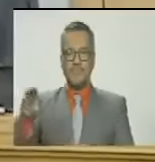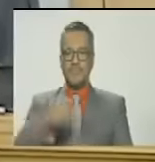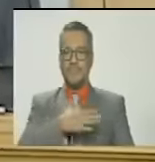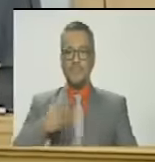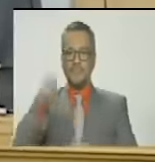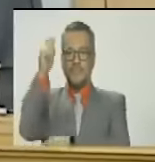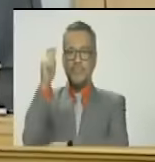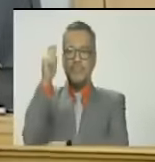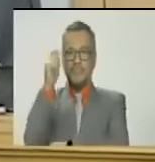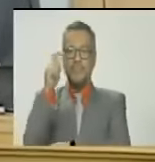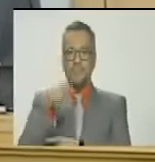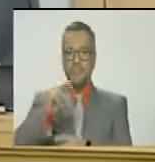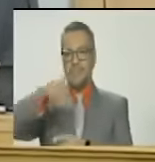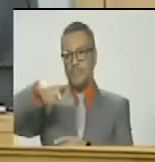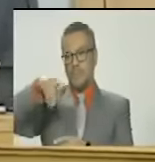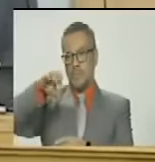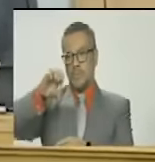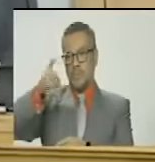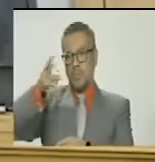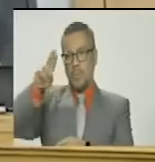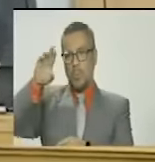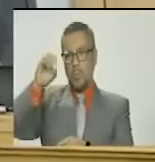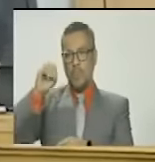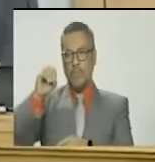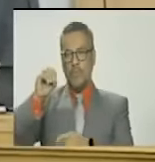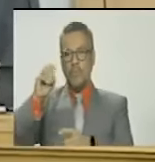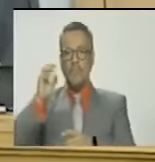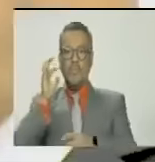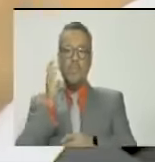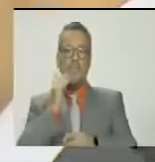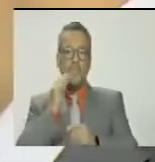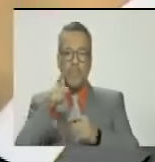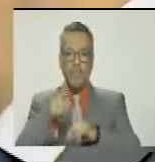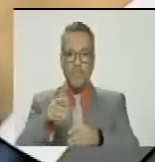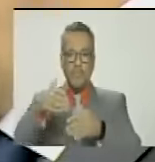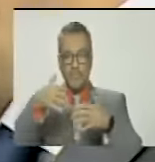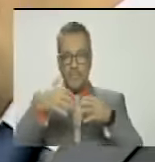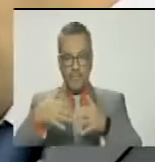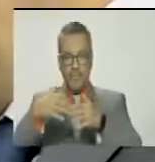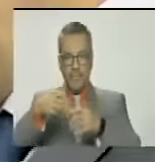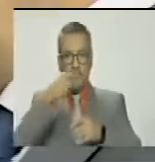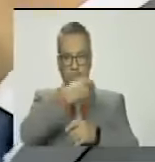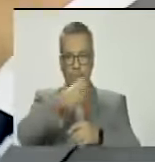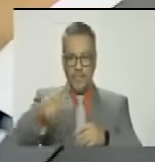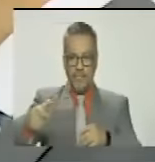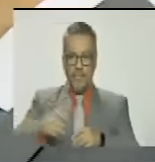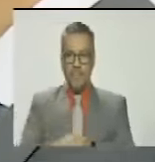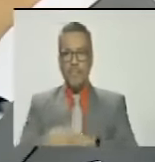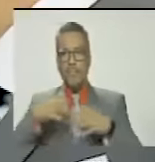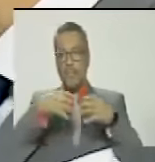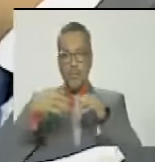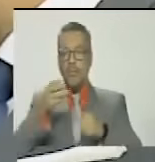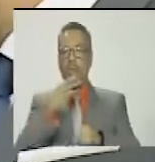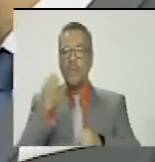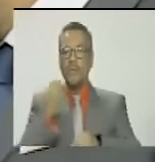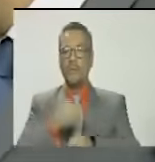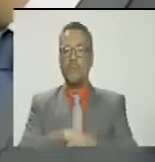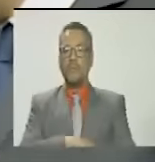Querido diputado Pedro Infante, ejemplo de luchador popular, de luchador